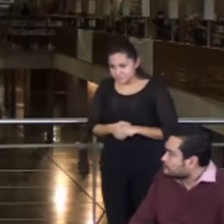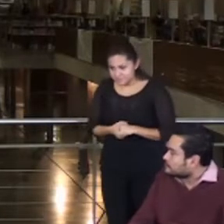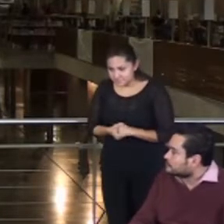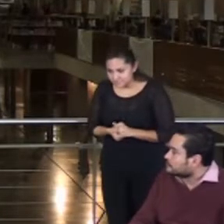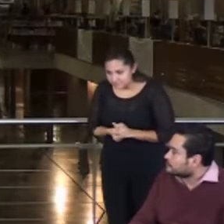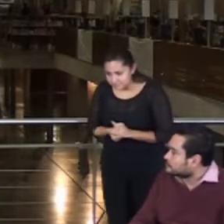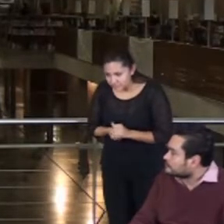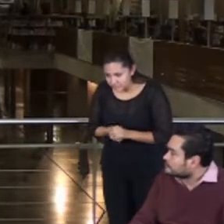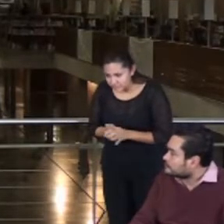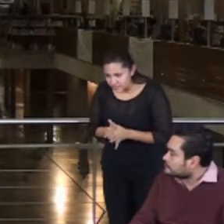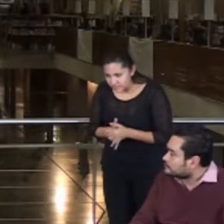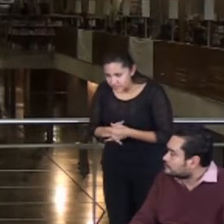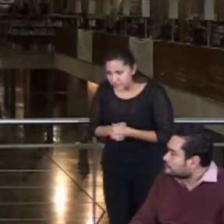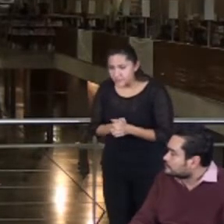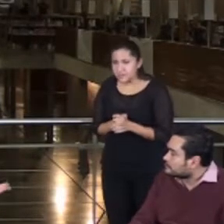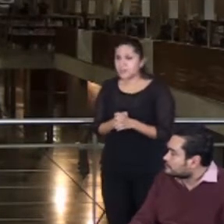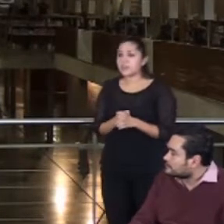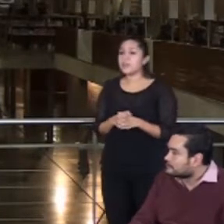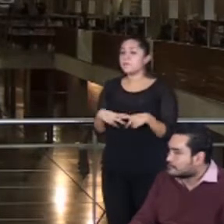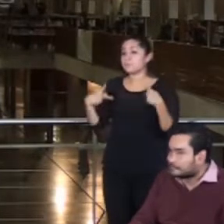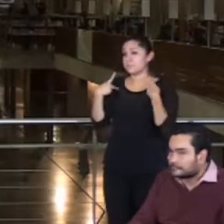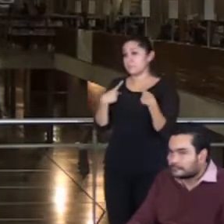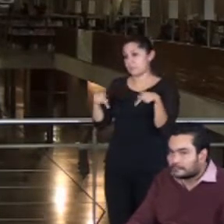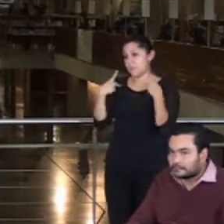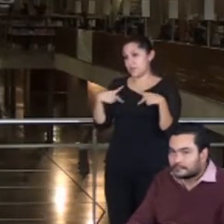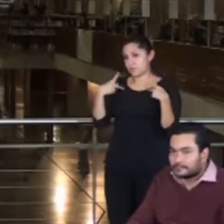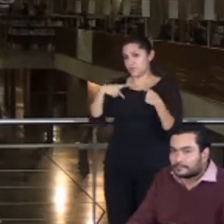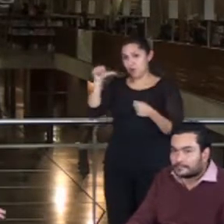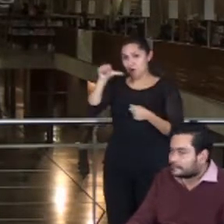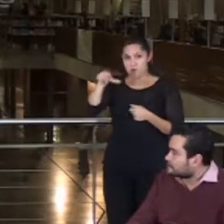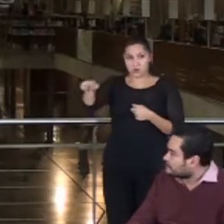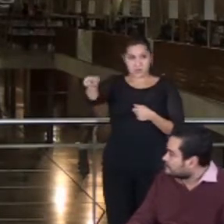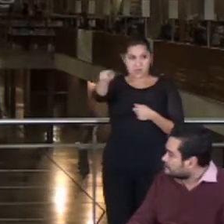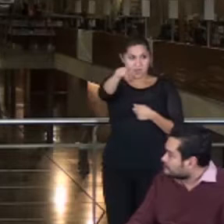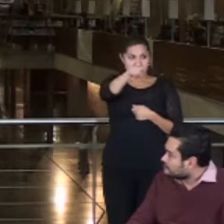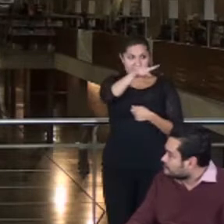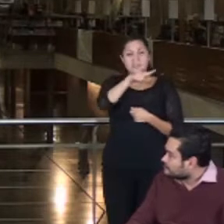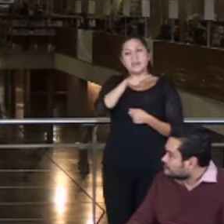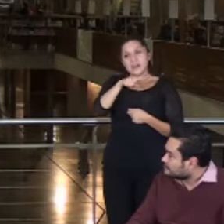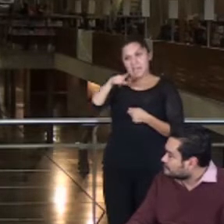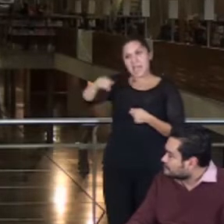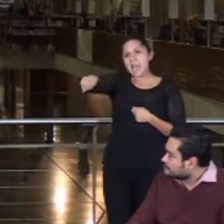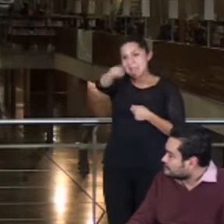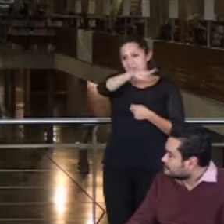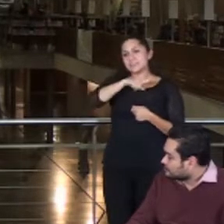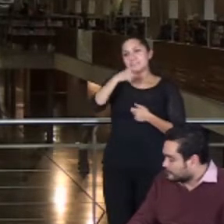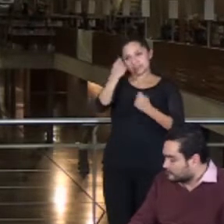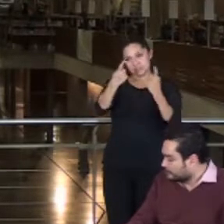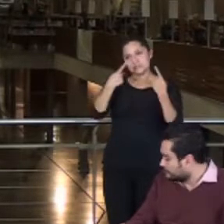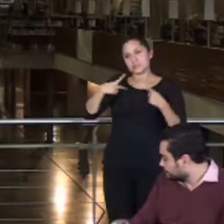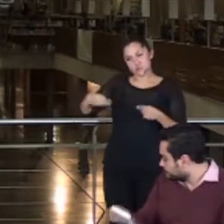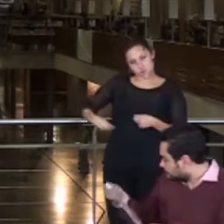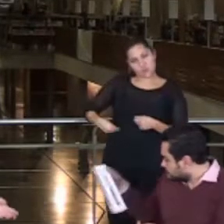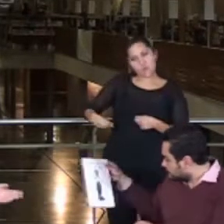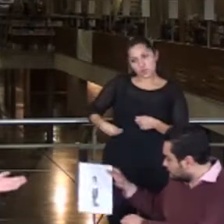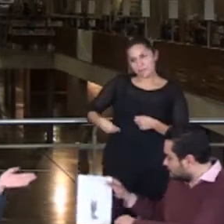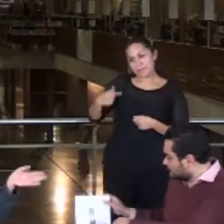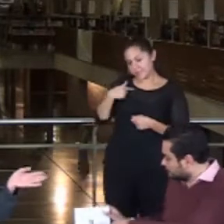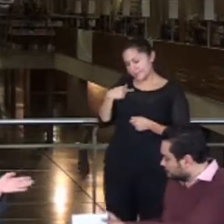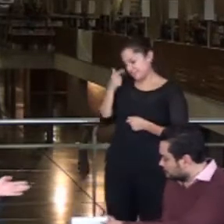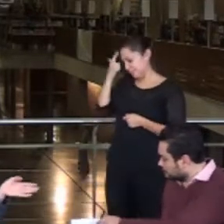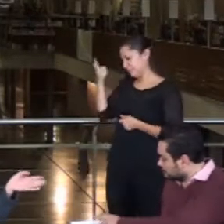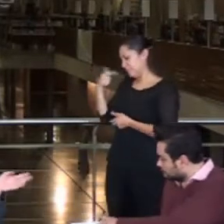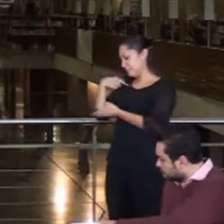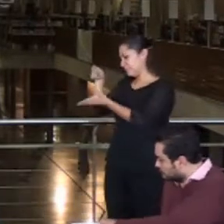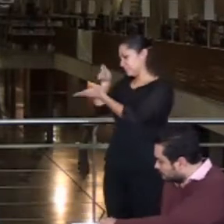tantas tanta gente que está aquí hoy tiene la culpa de que este libro esté aquí no sea no saben